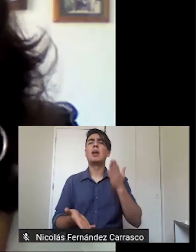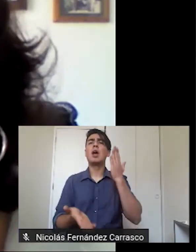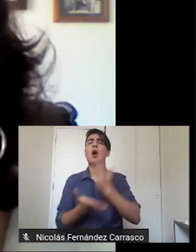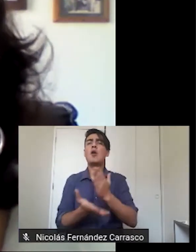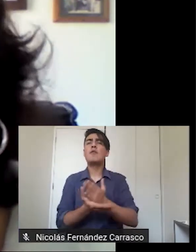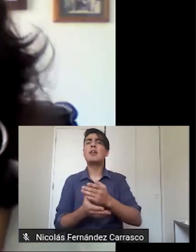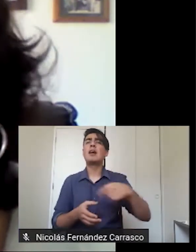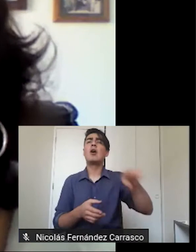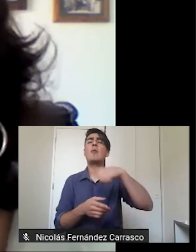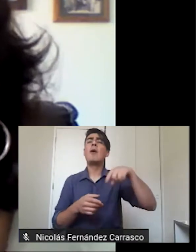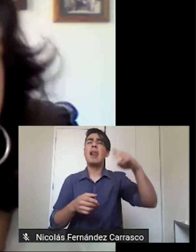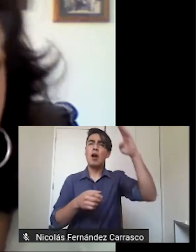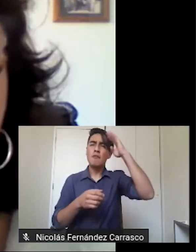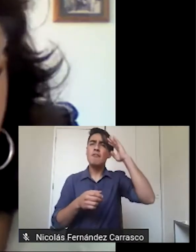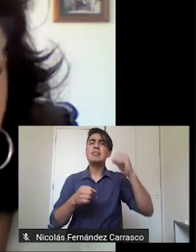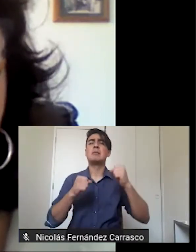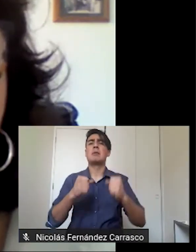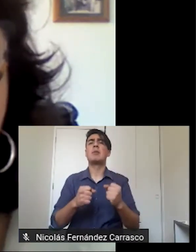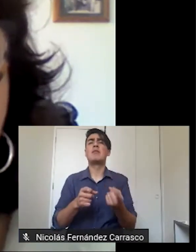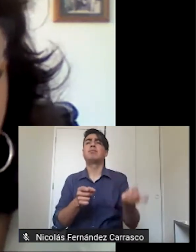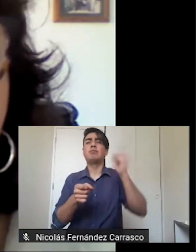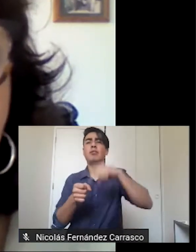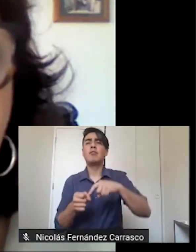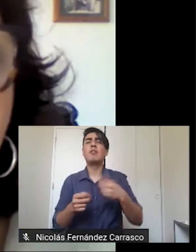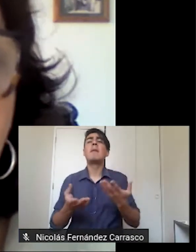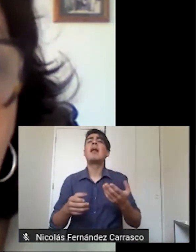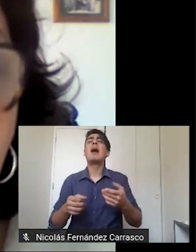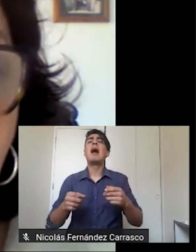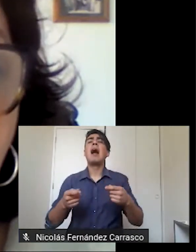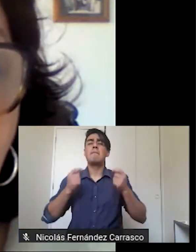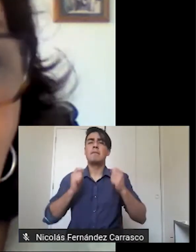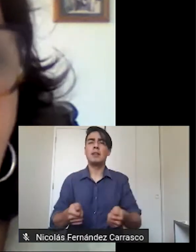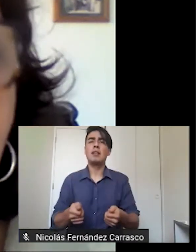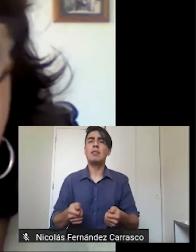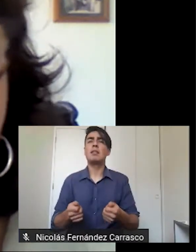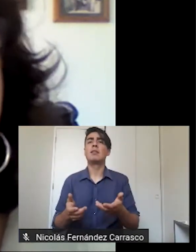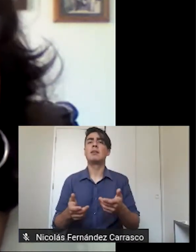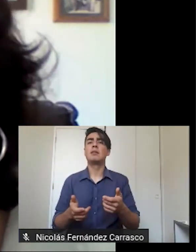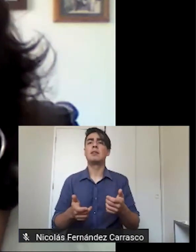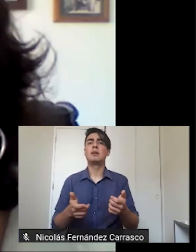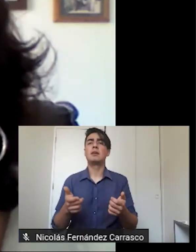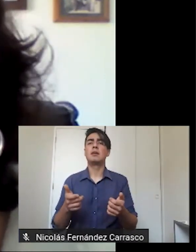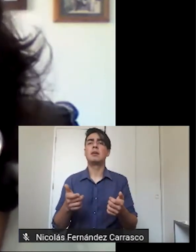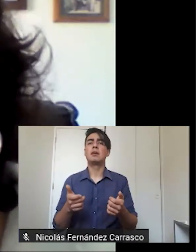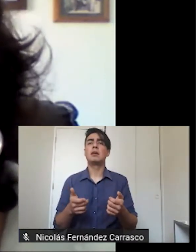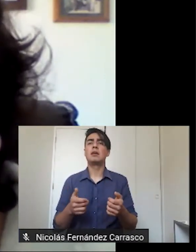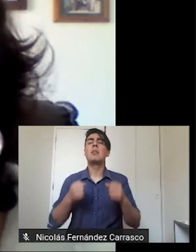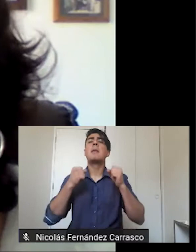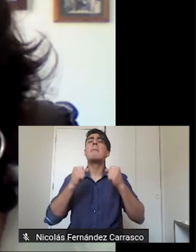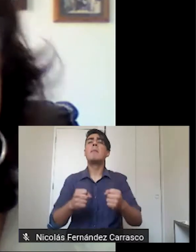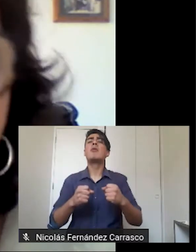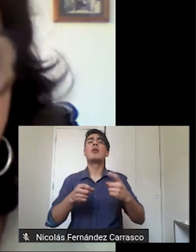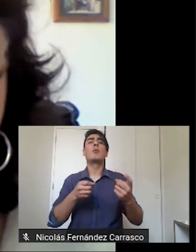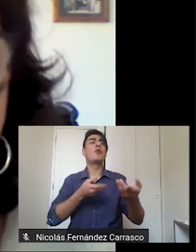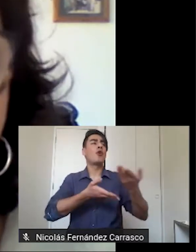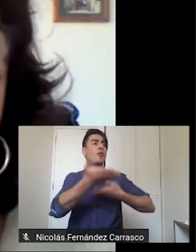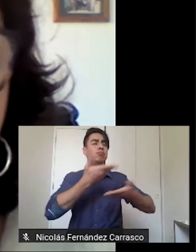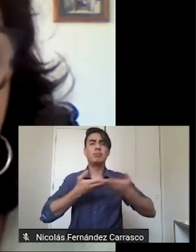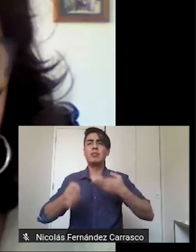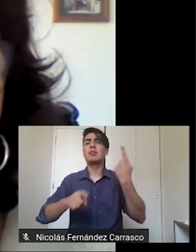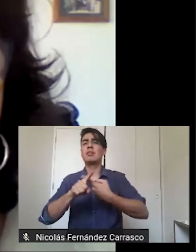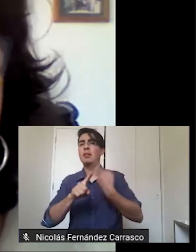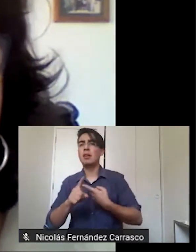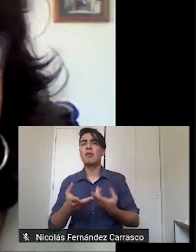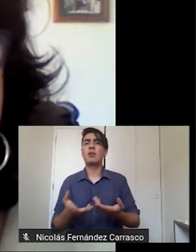a hacer un aporte para reforzar las habilidades y las competencias dialógicas que nos permitan colaborar y promover diálogos de